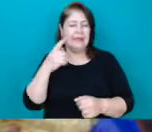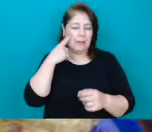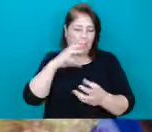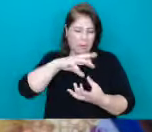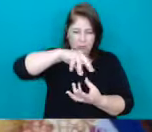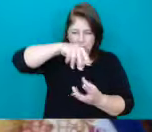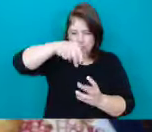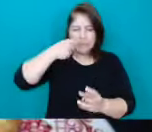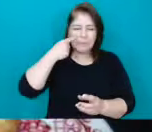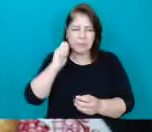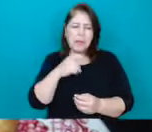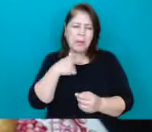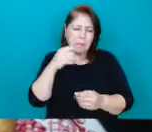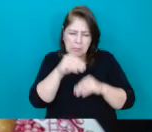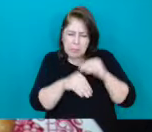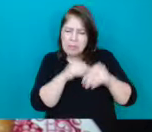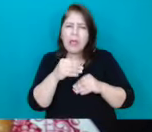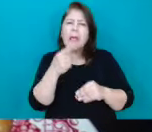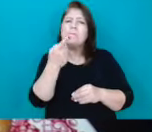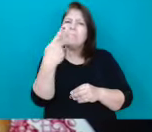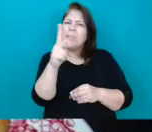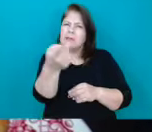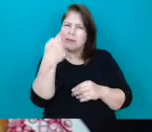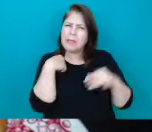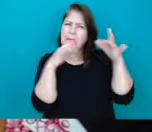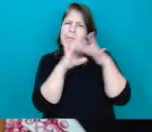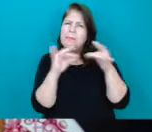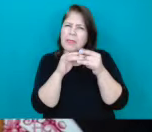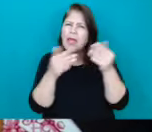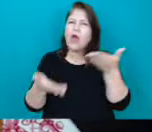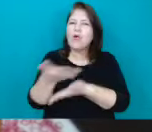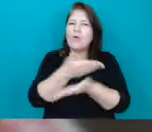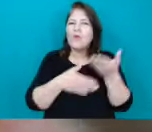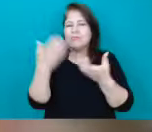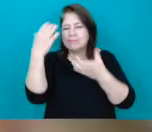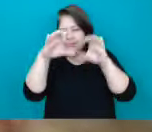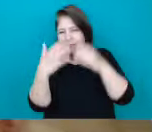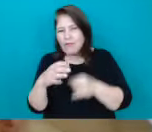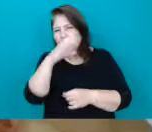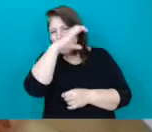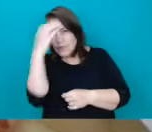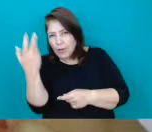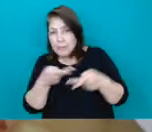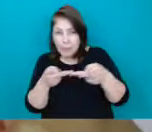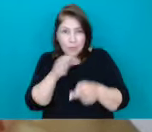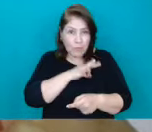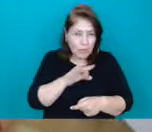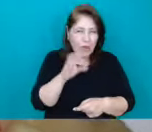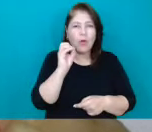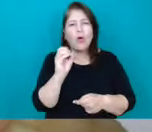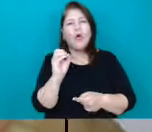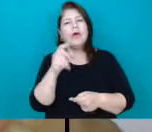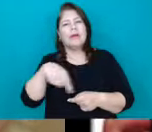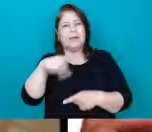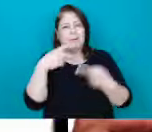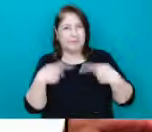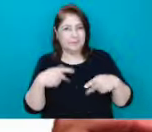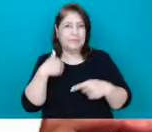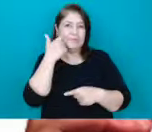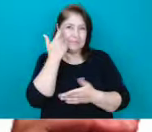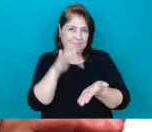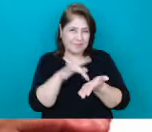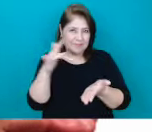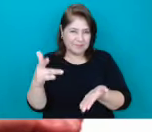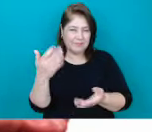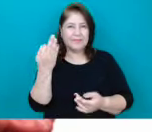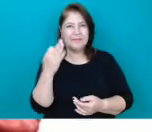y cuéntame cómo te quedó. Me encanta saber si le pudiste preparar y lo compartiste con tu gente. Quiero